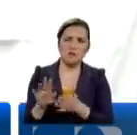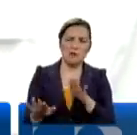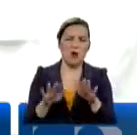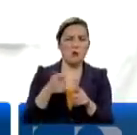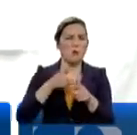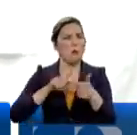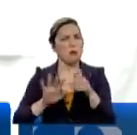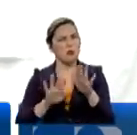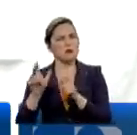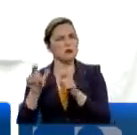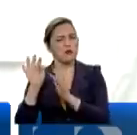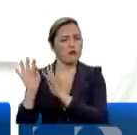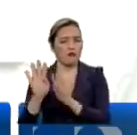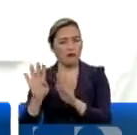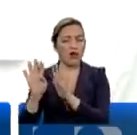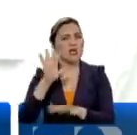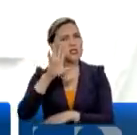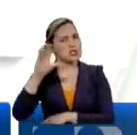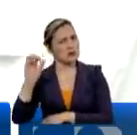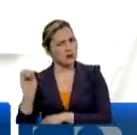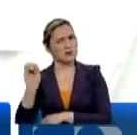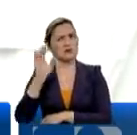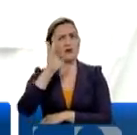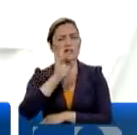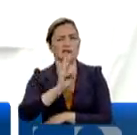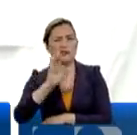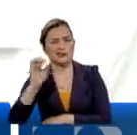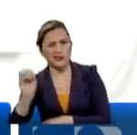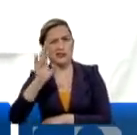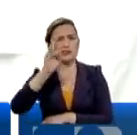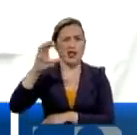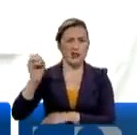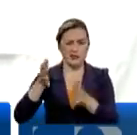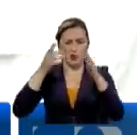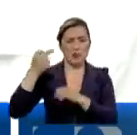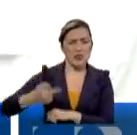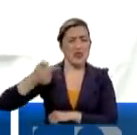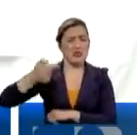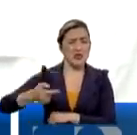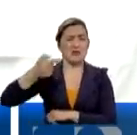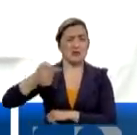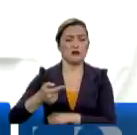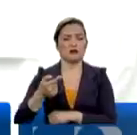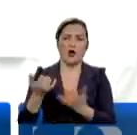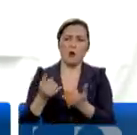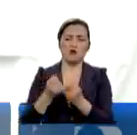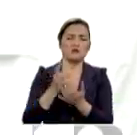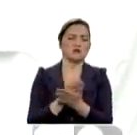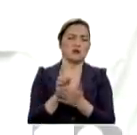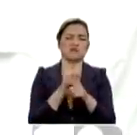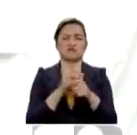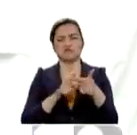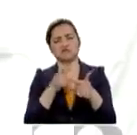un promedio de 50, 60 atenciones diarias y estas últimas semanas hemos tenido un promedio de 10 a